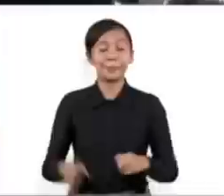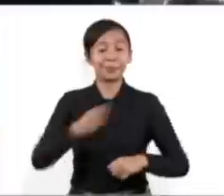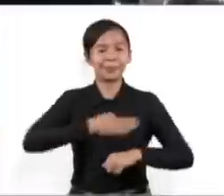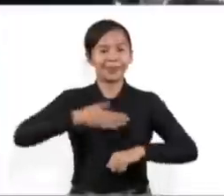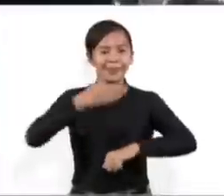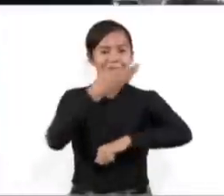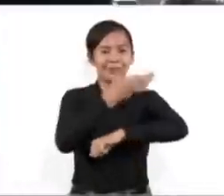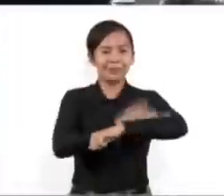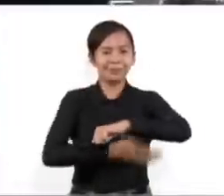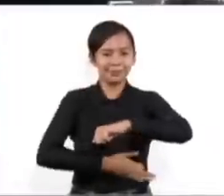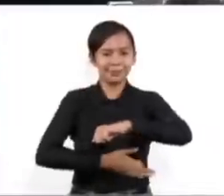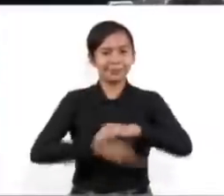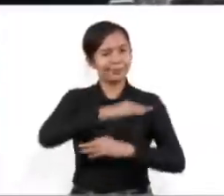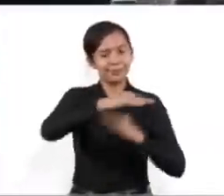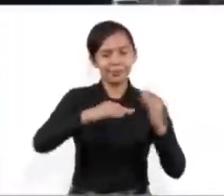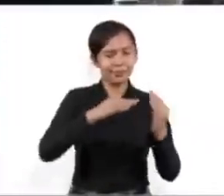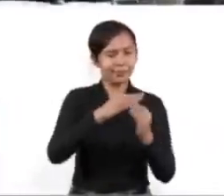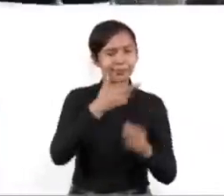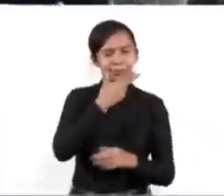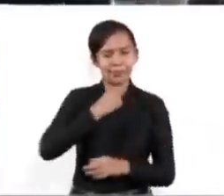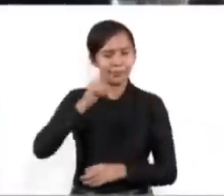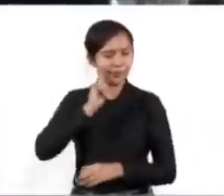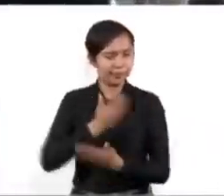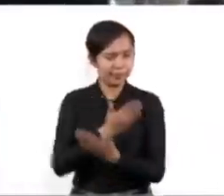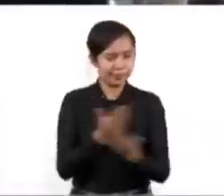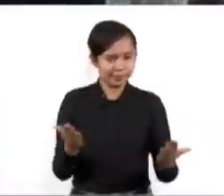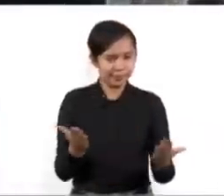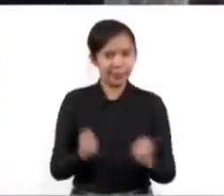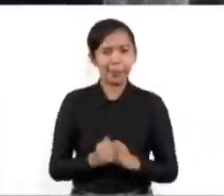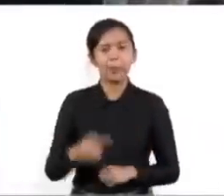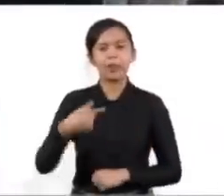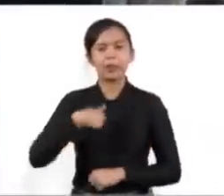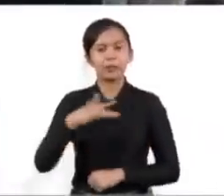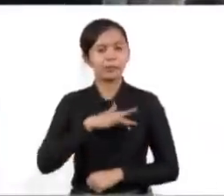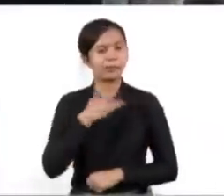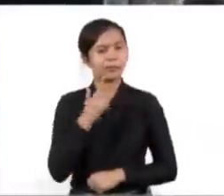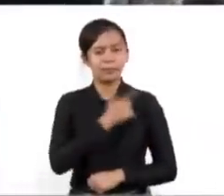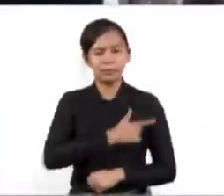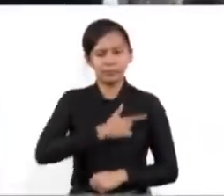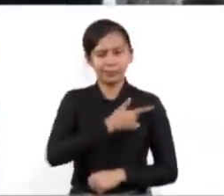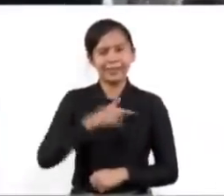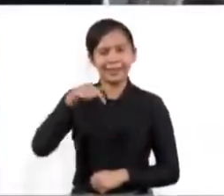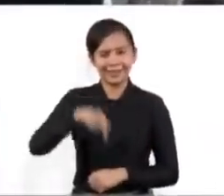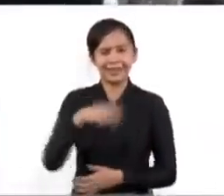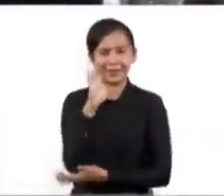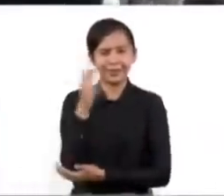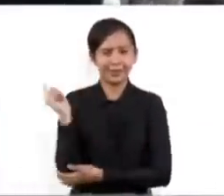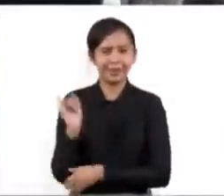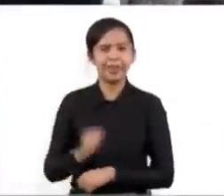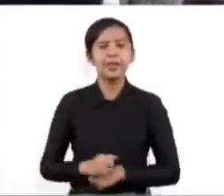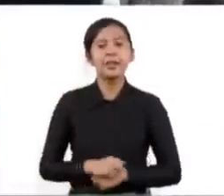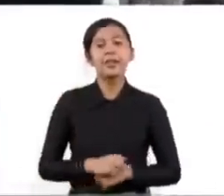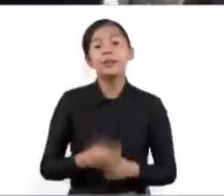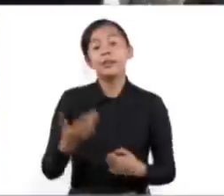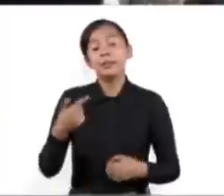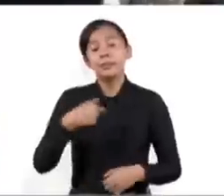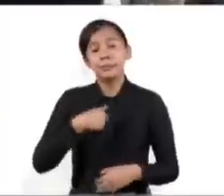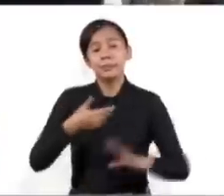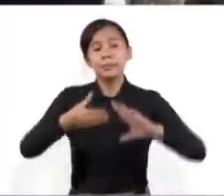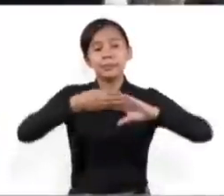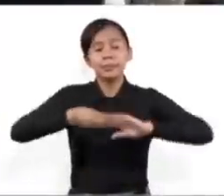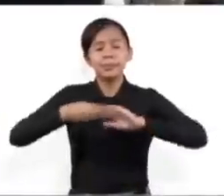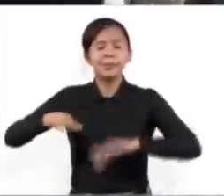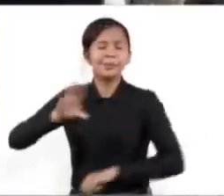Muy buenas tardes a todos y a todas. Me da muchísimo gusto estar aquí en Coajimalpa. Saludo con